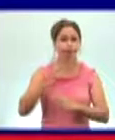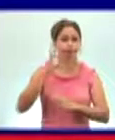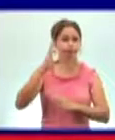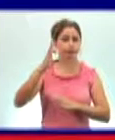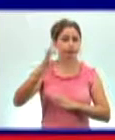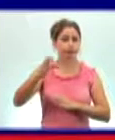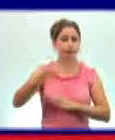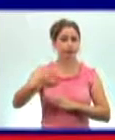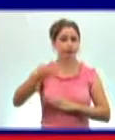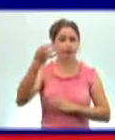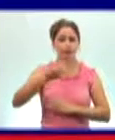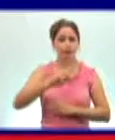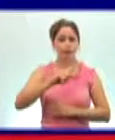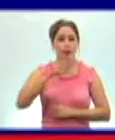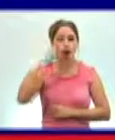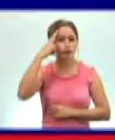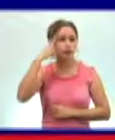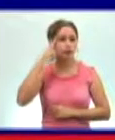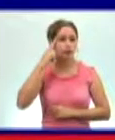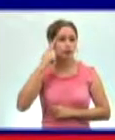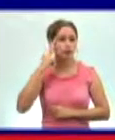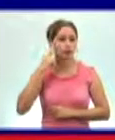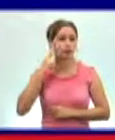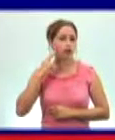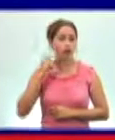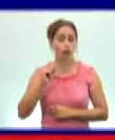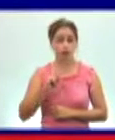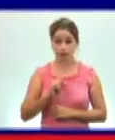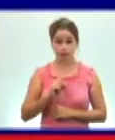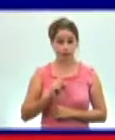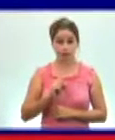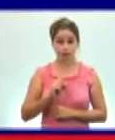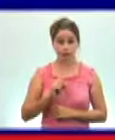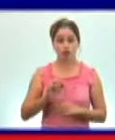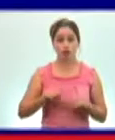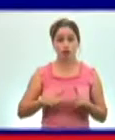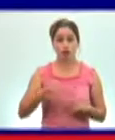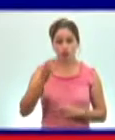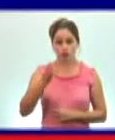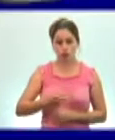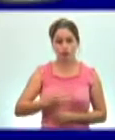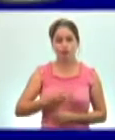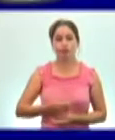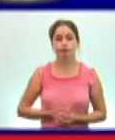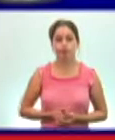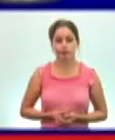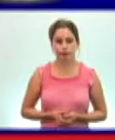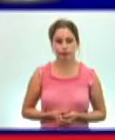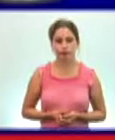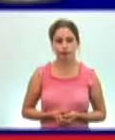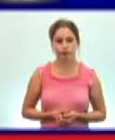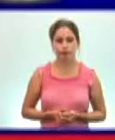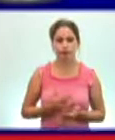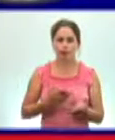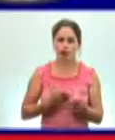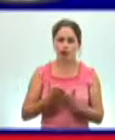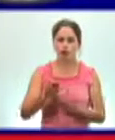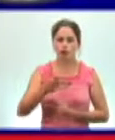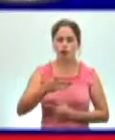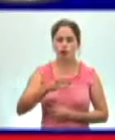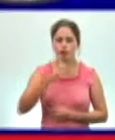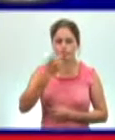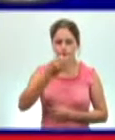siempre no envejece, es decir, que no deja de ofrecernos derroteros y signos significativos. Continúa Ernesto Che